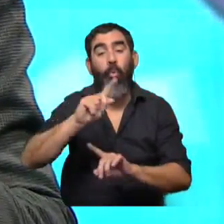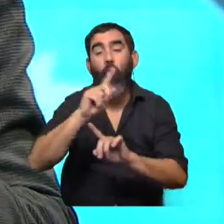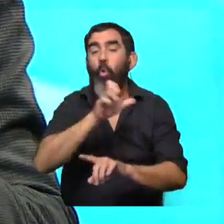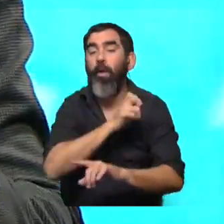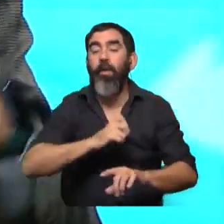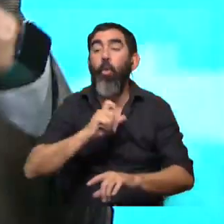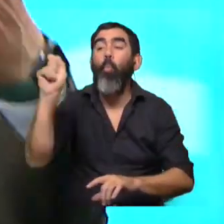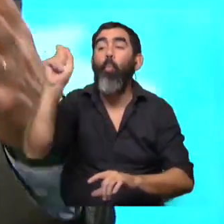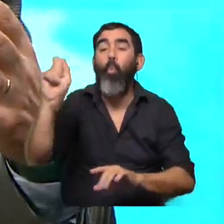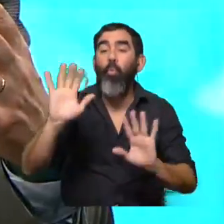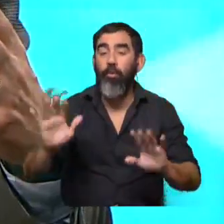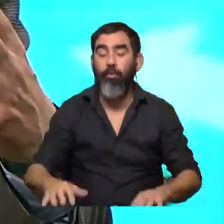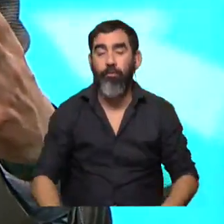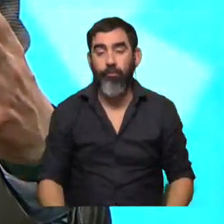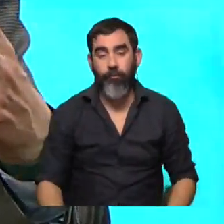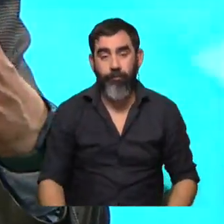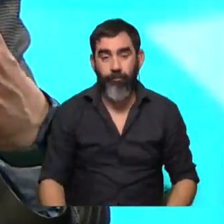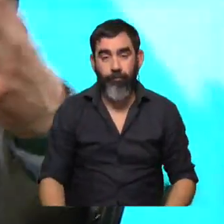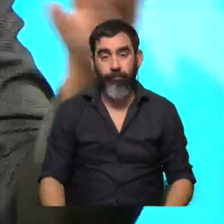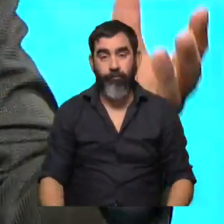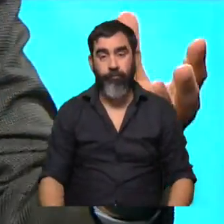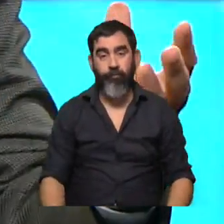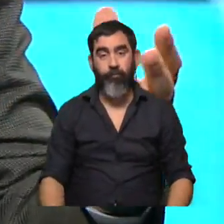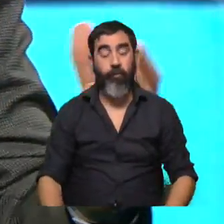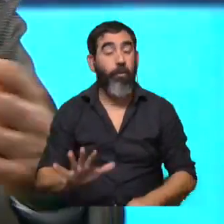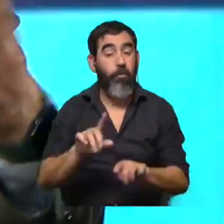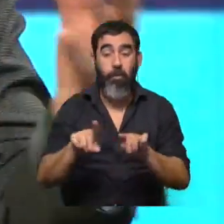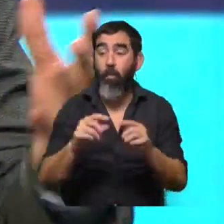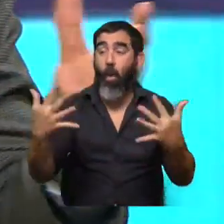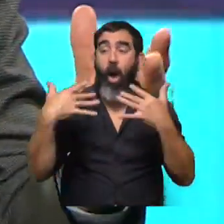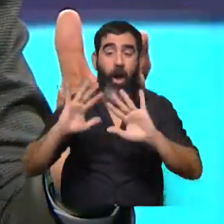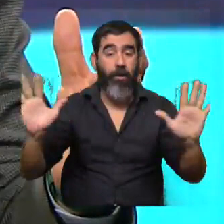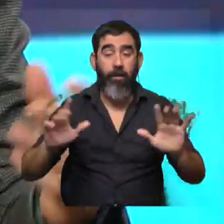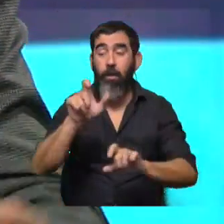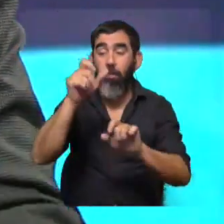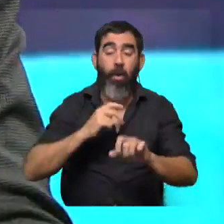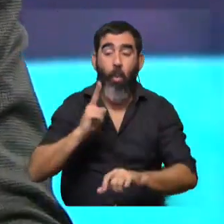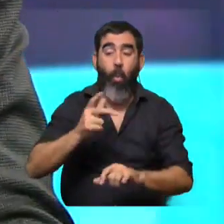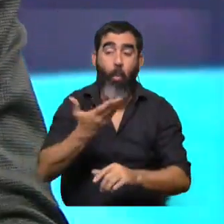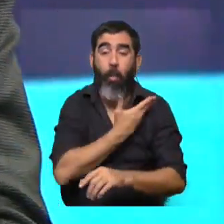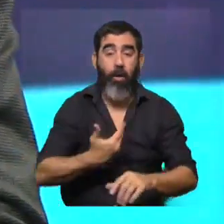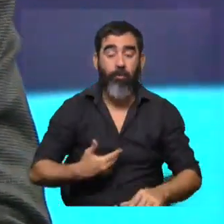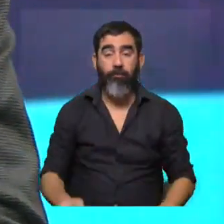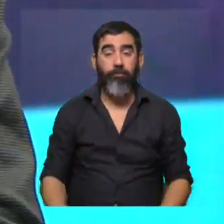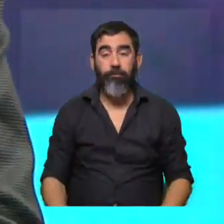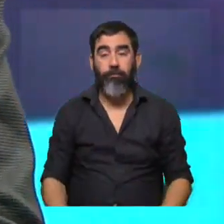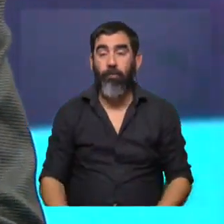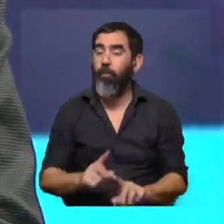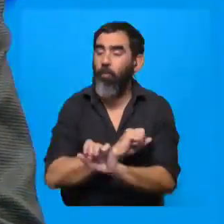Estado, era más que del Estado. Es como el aire, claro, es de los seres humanos y no se podría